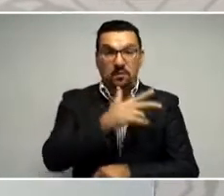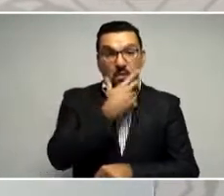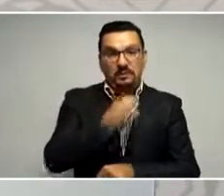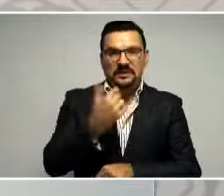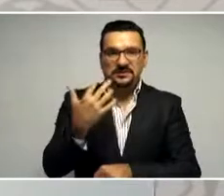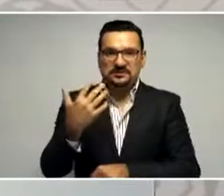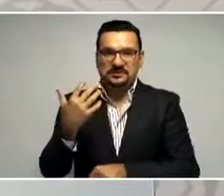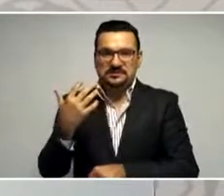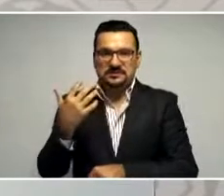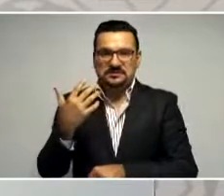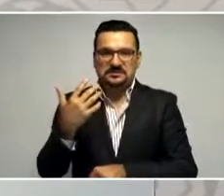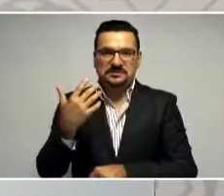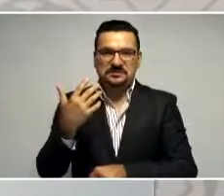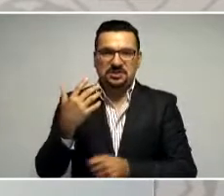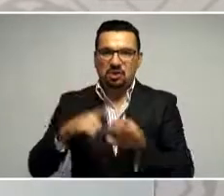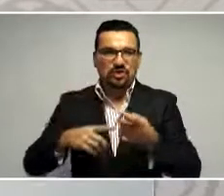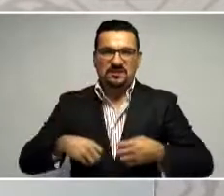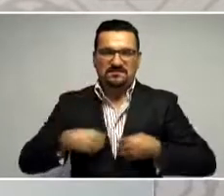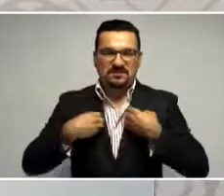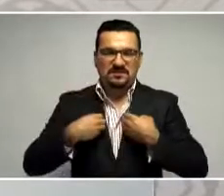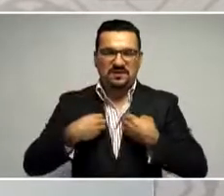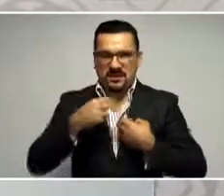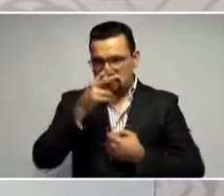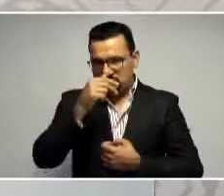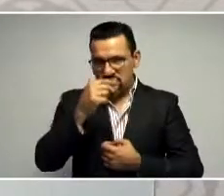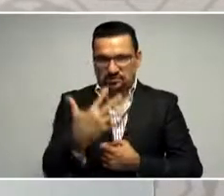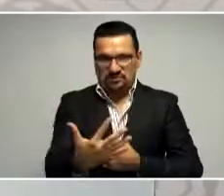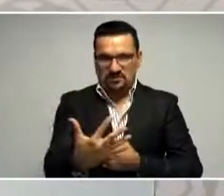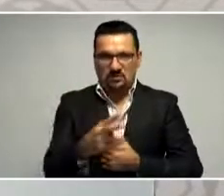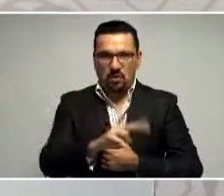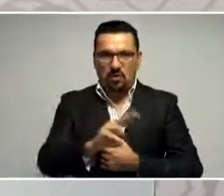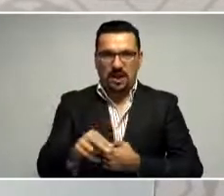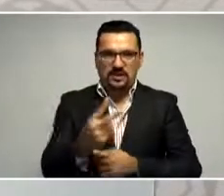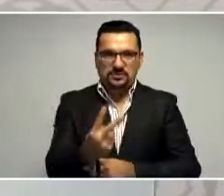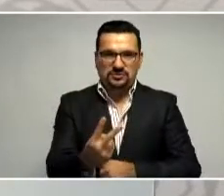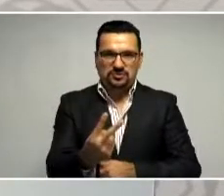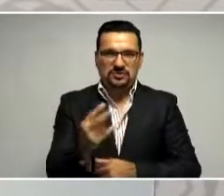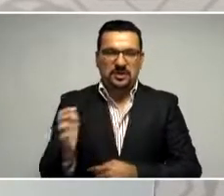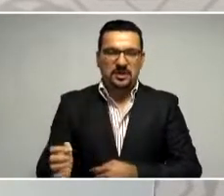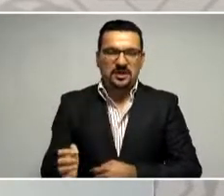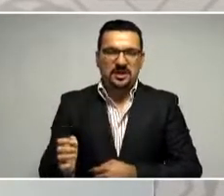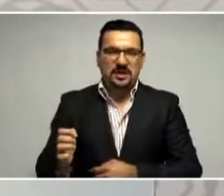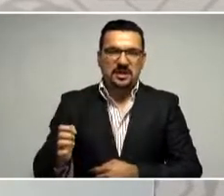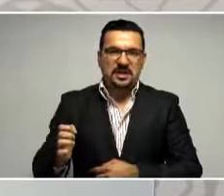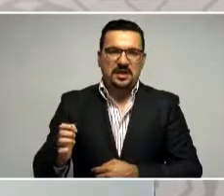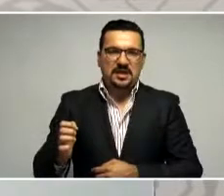años. Residentes de Hermosillo 5, Nogales 2, Echojoa 1.